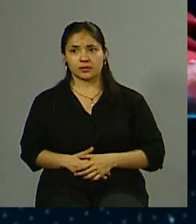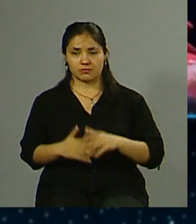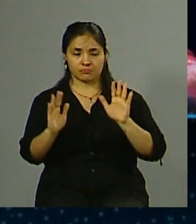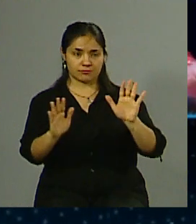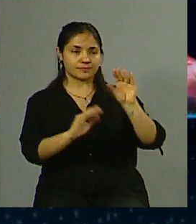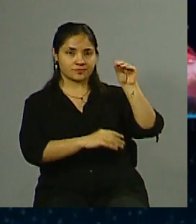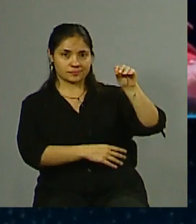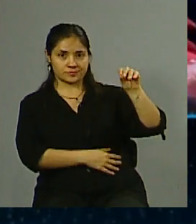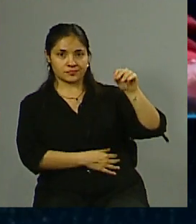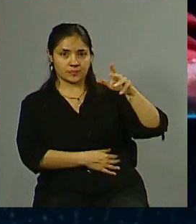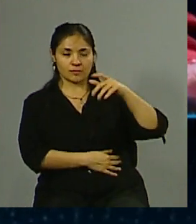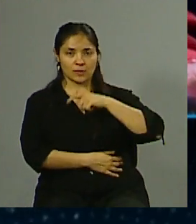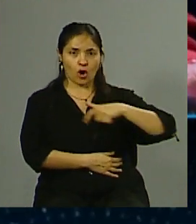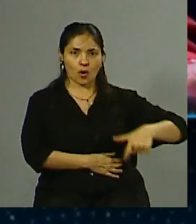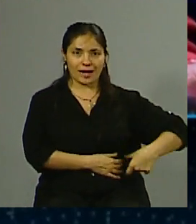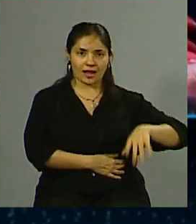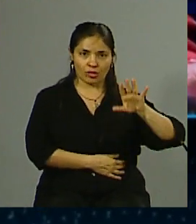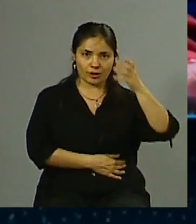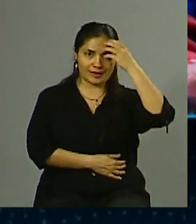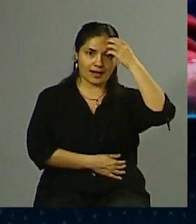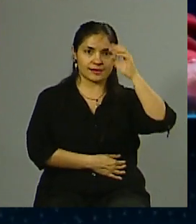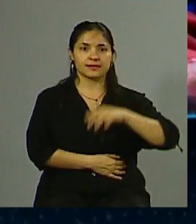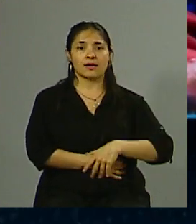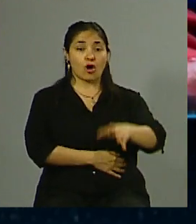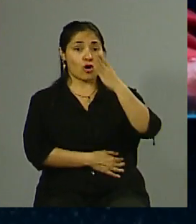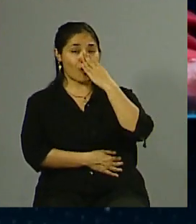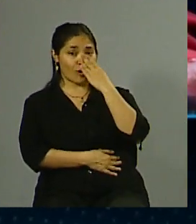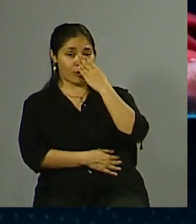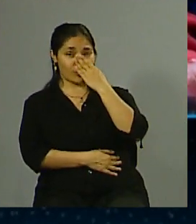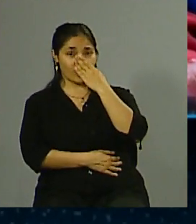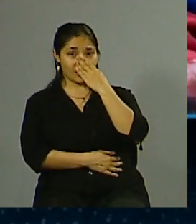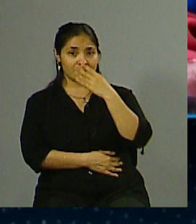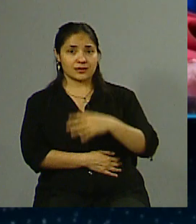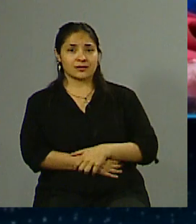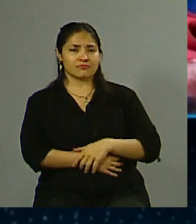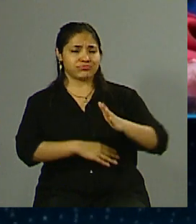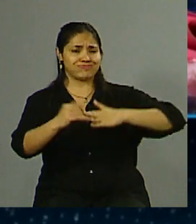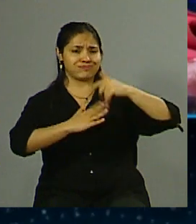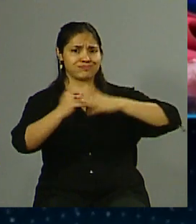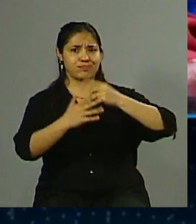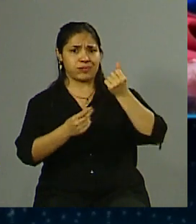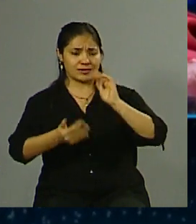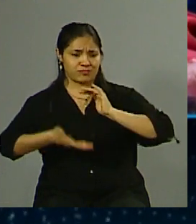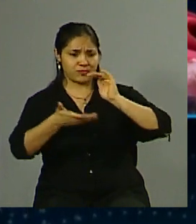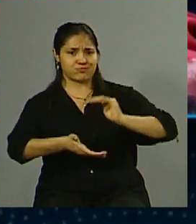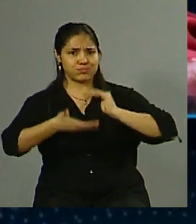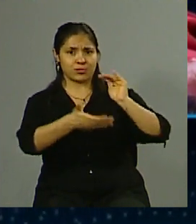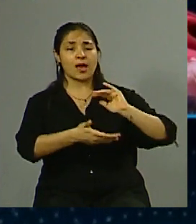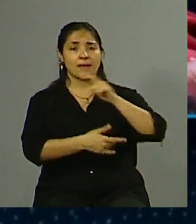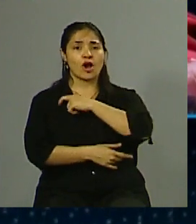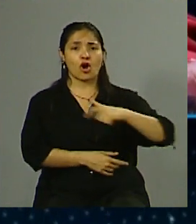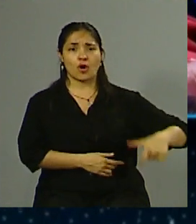Gobernador Schiaretti, Córdoba recibió la mayor cantidad de obras en el gobierno del